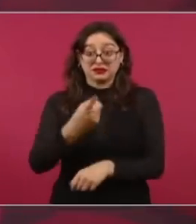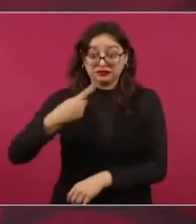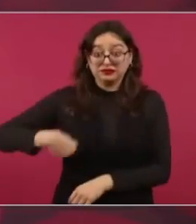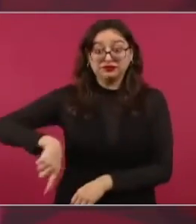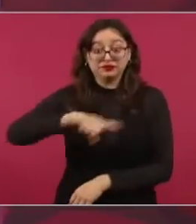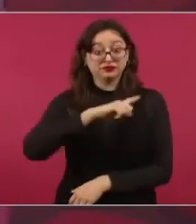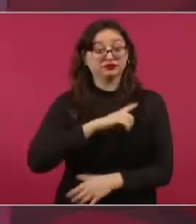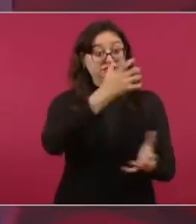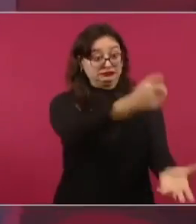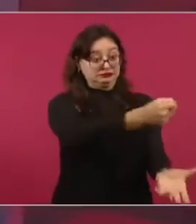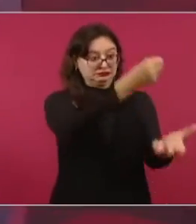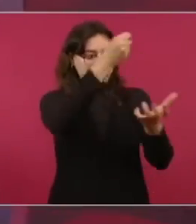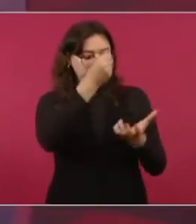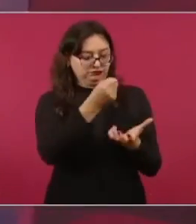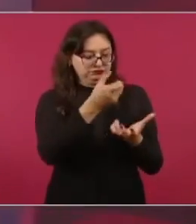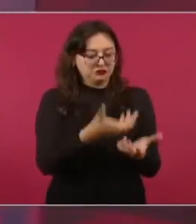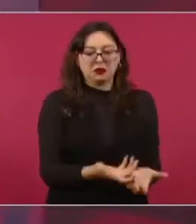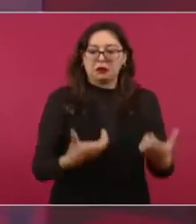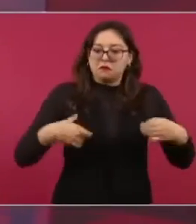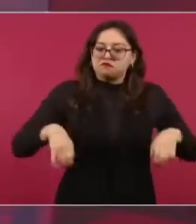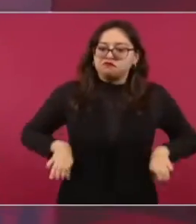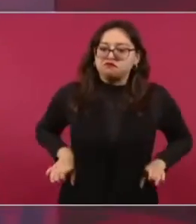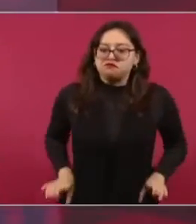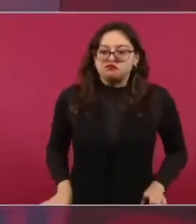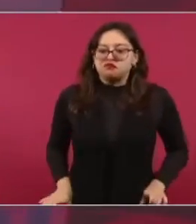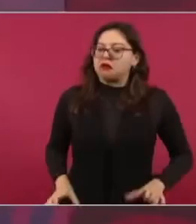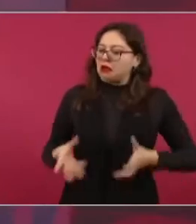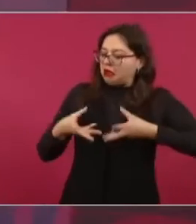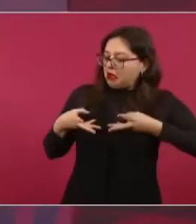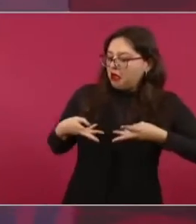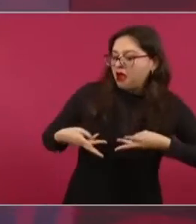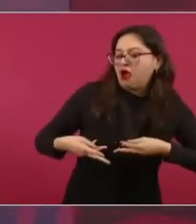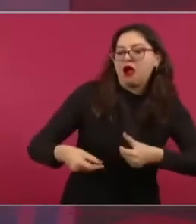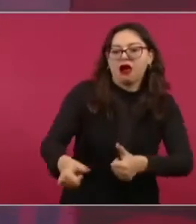derrochado recursos del presupuesto,